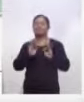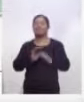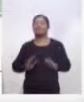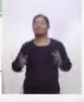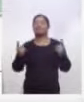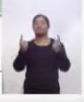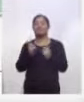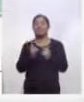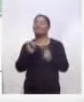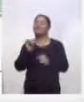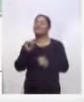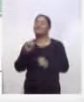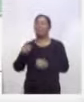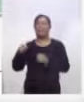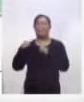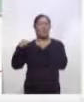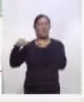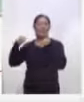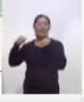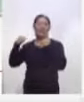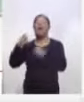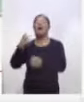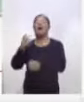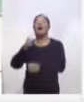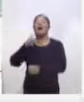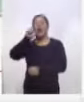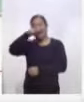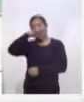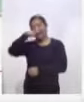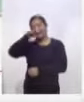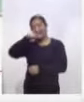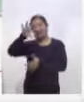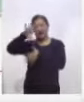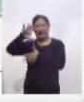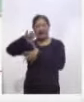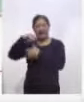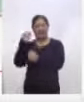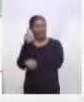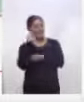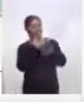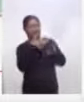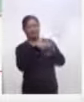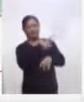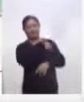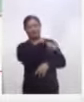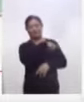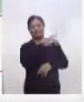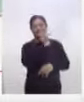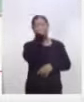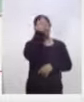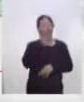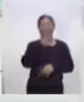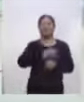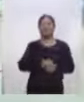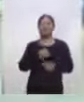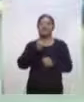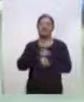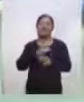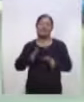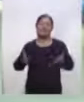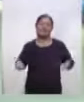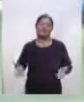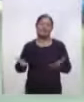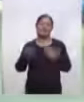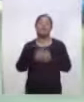enfrentan mis poderosas Águilas del América contra tus Pumas. Danos la información, Liz. Vamos con la información porque hoy